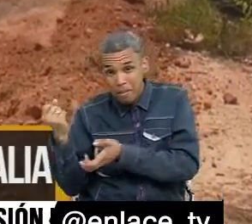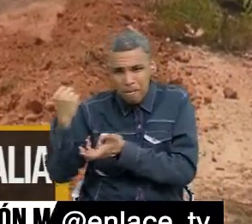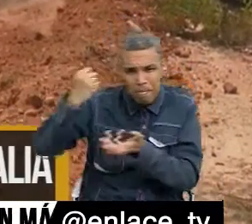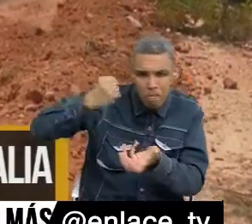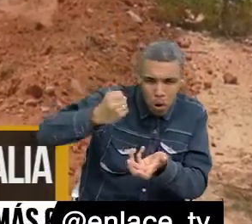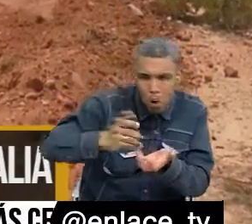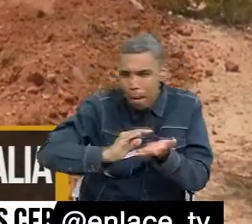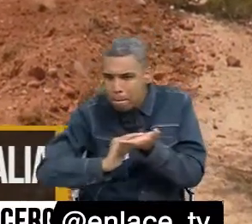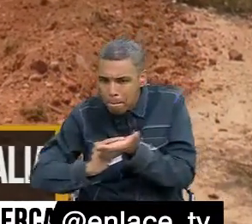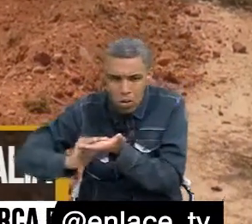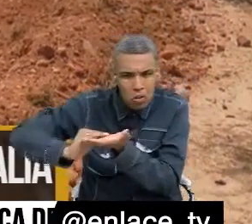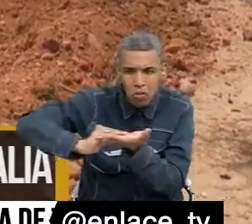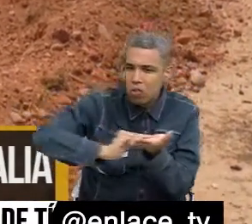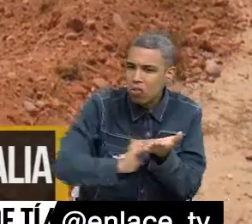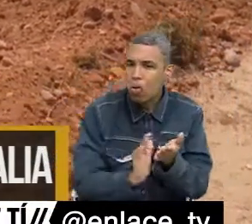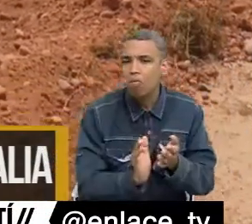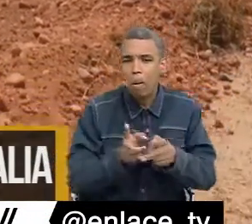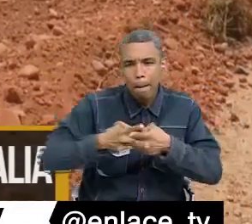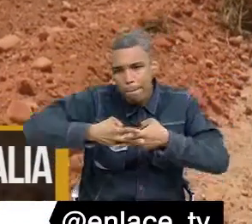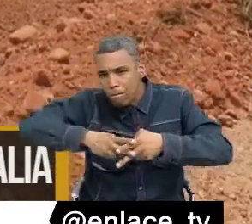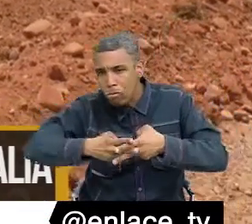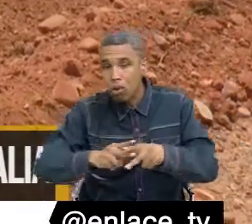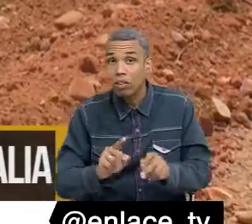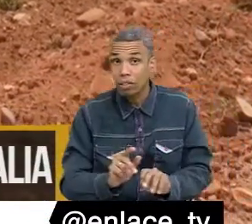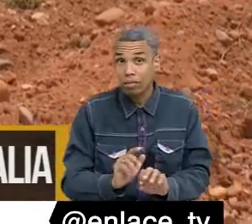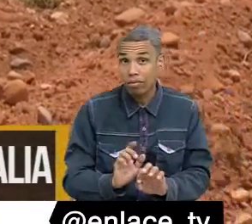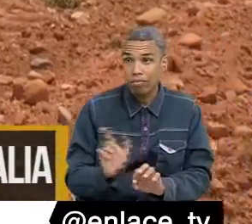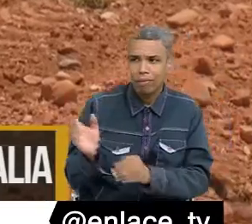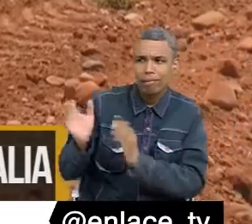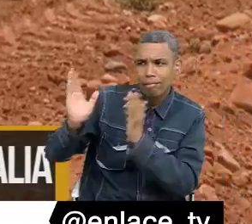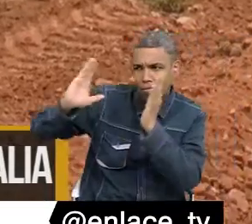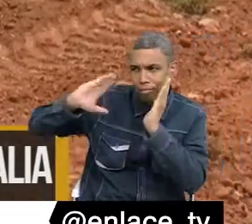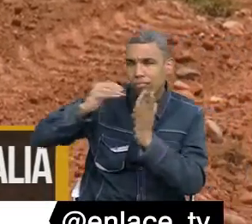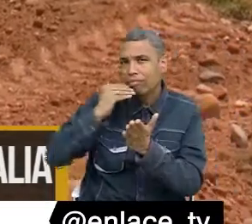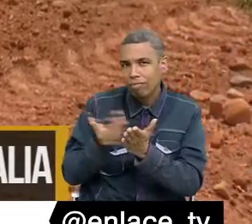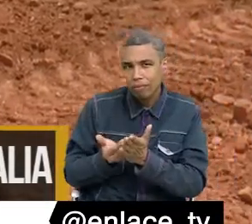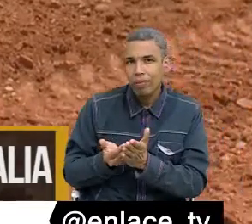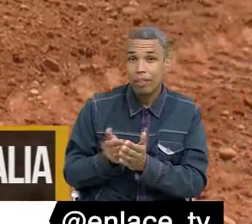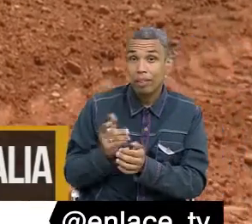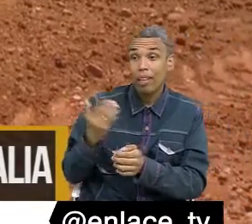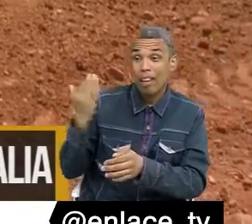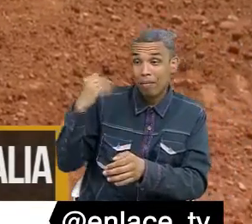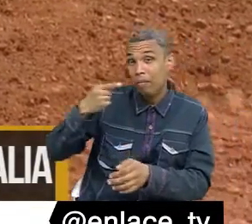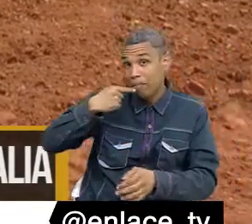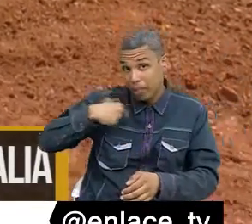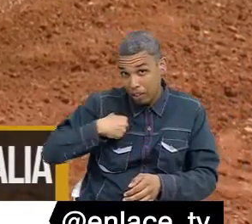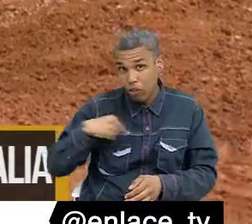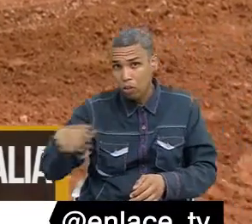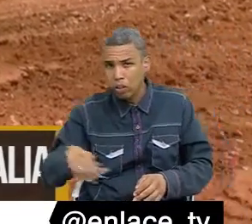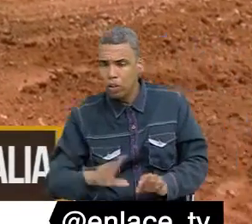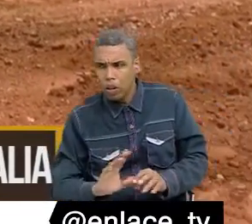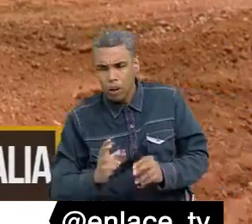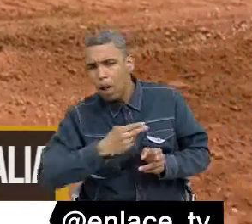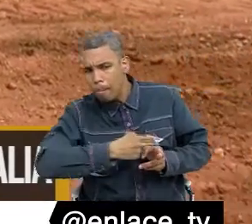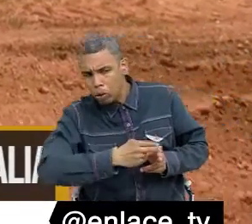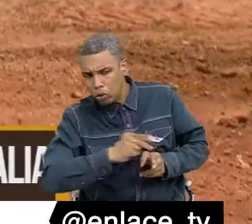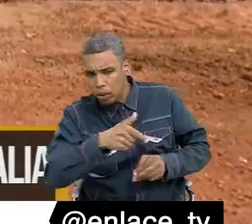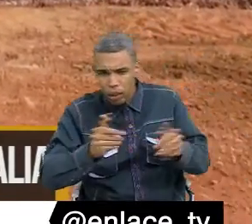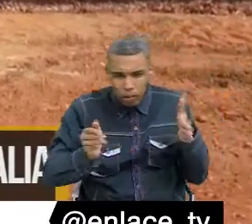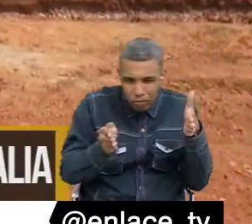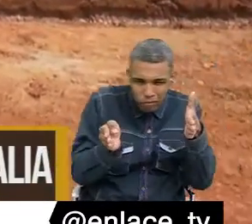dado una esperanza de que pronto nos echarán la capa asfáltica, esperamos que así sea. También a los señores de Yariguíes,